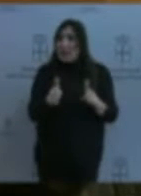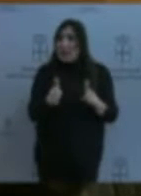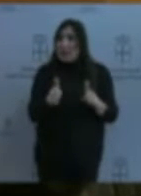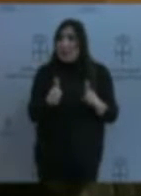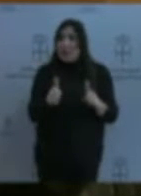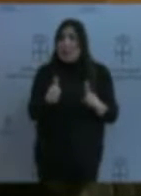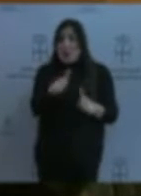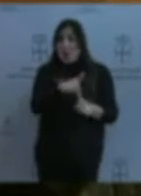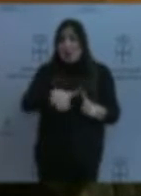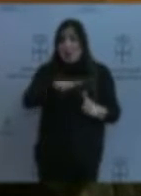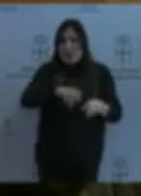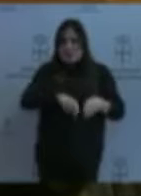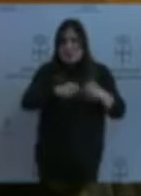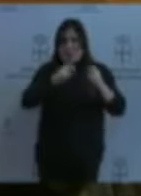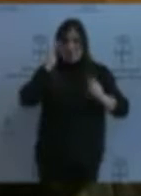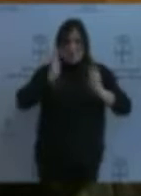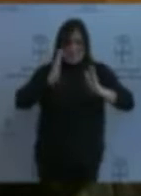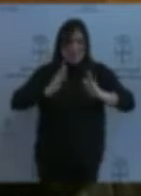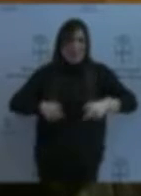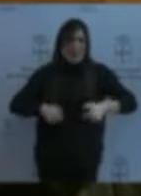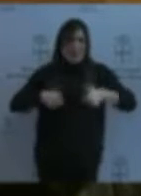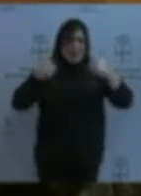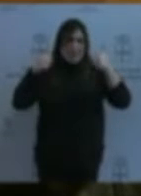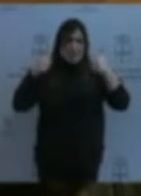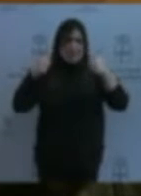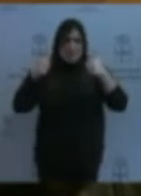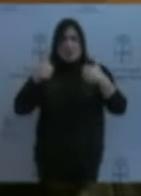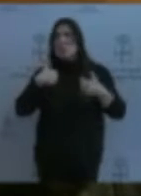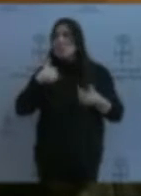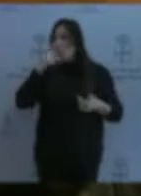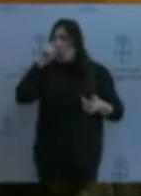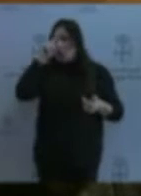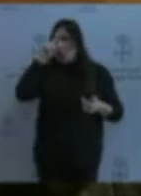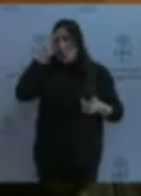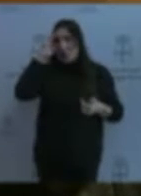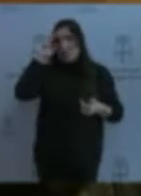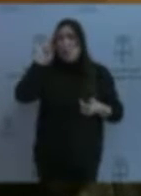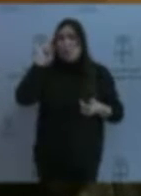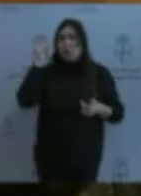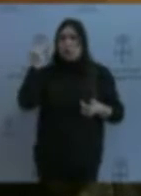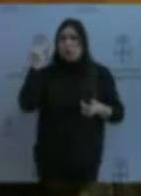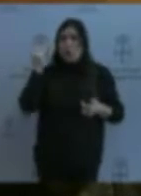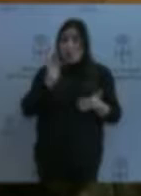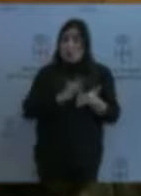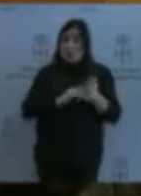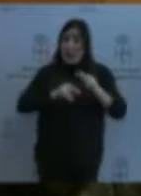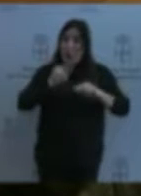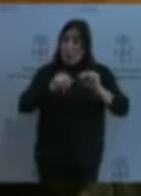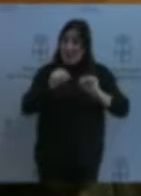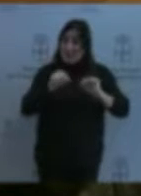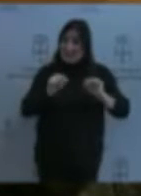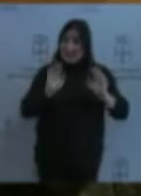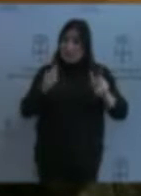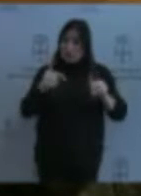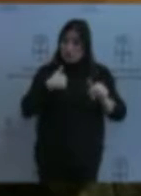escollera. Yo recuerdo, mientras estaban realizando estas obras, este diputado se trasladó a Navia, estuvo en una reunión